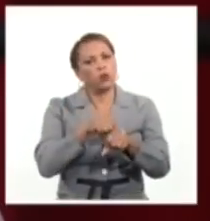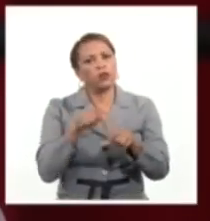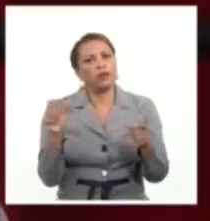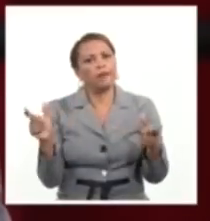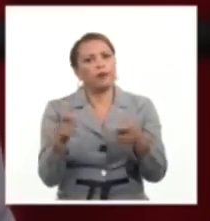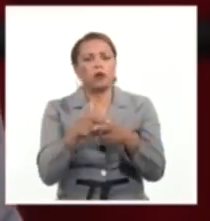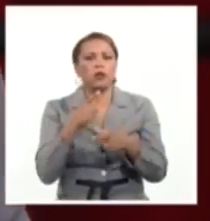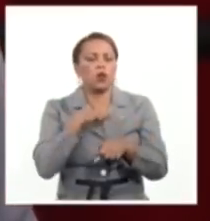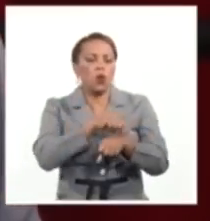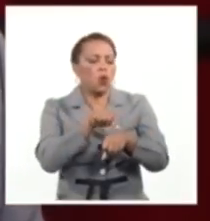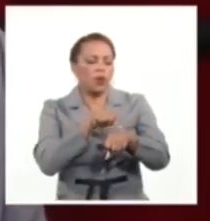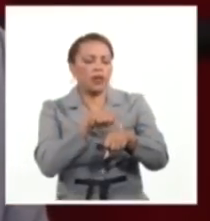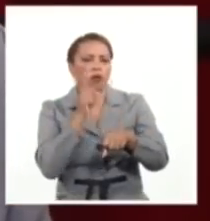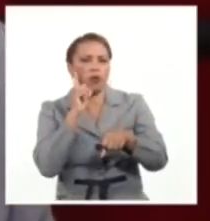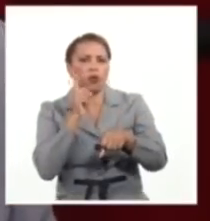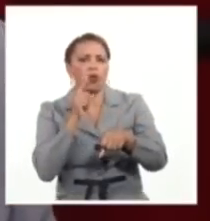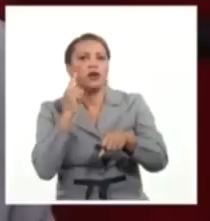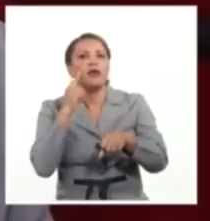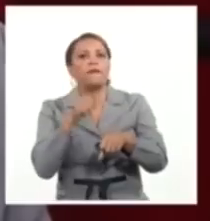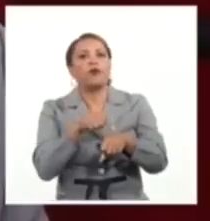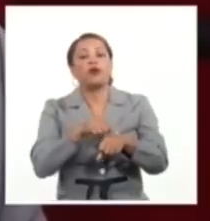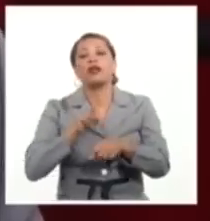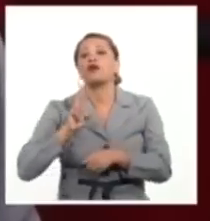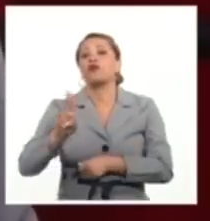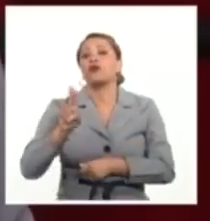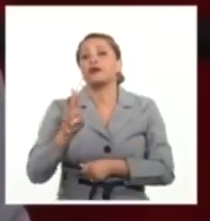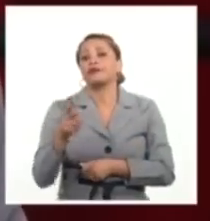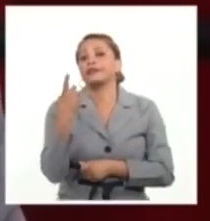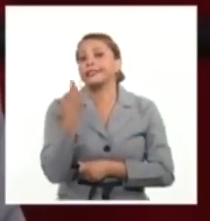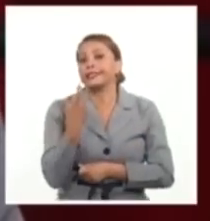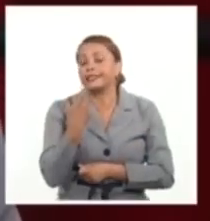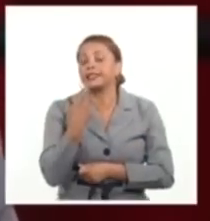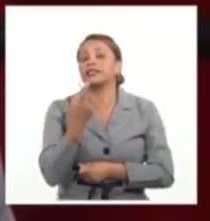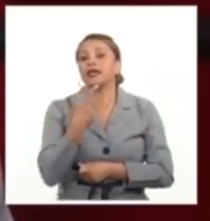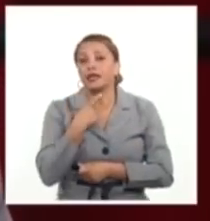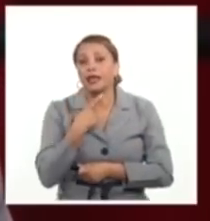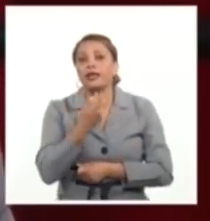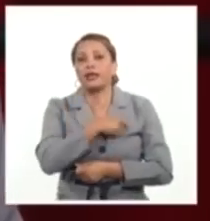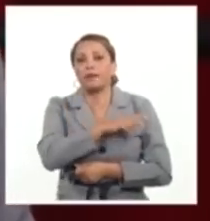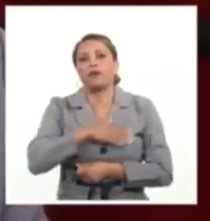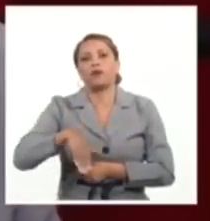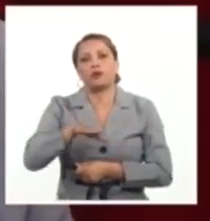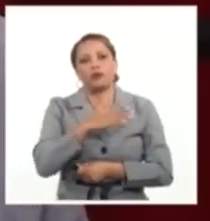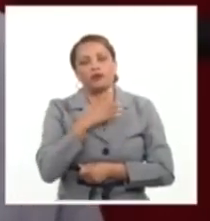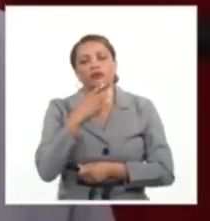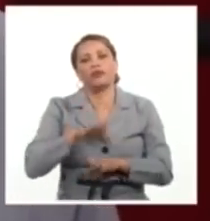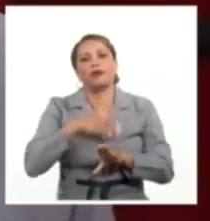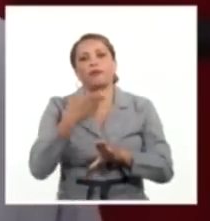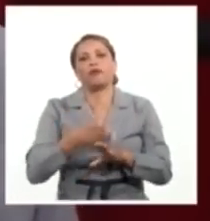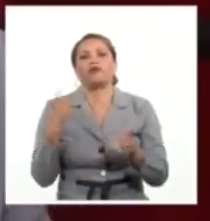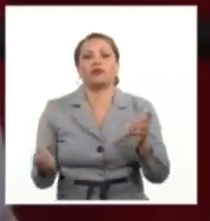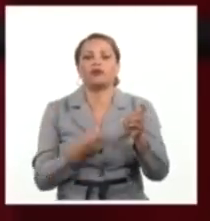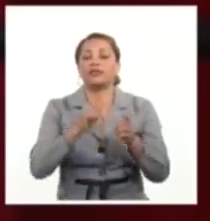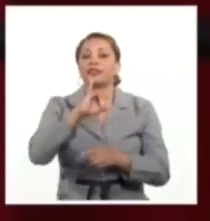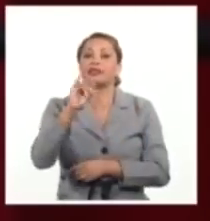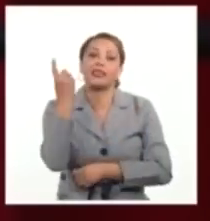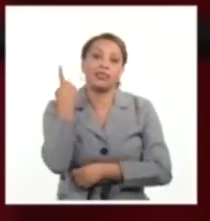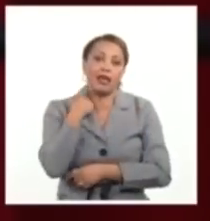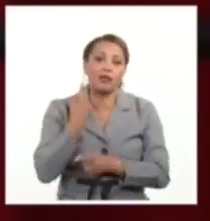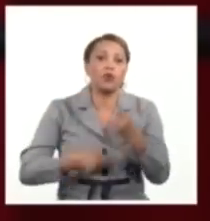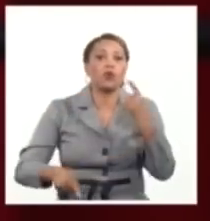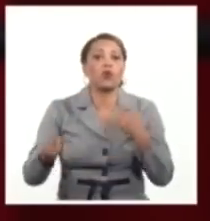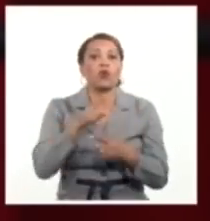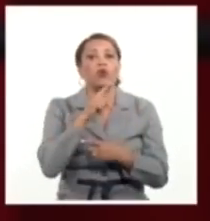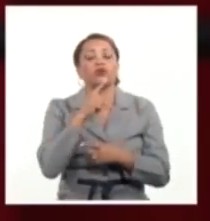mide por el reloj, sino por las urgencias que provoca el desgaste tras una dura lucha de más de 60 años contra un